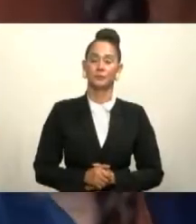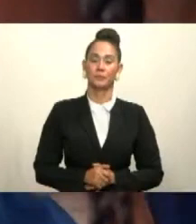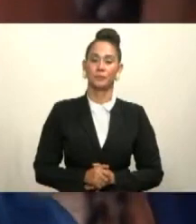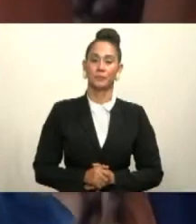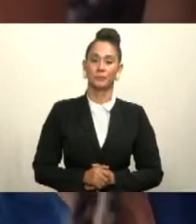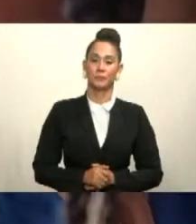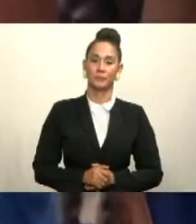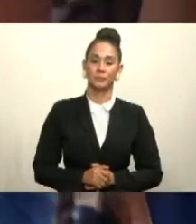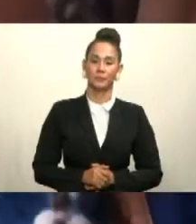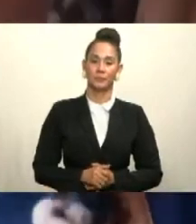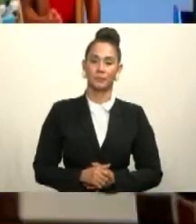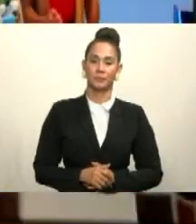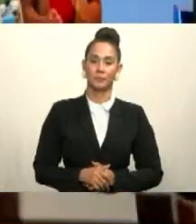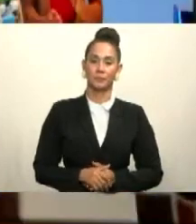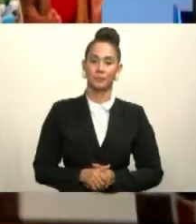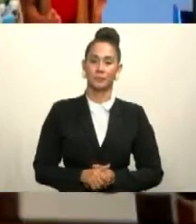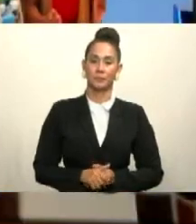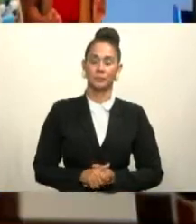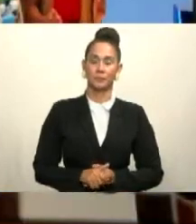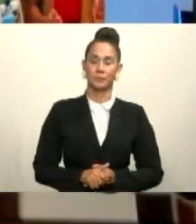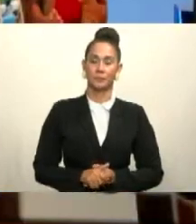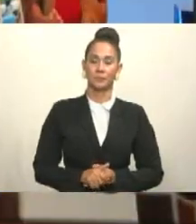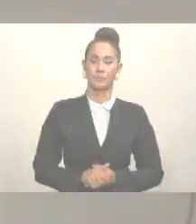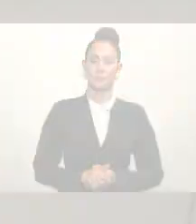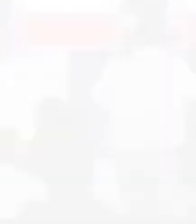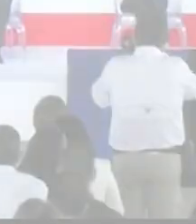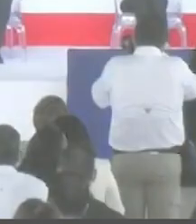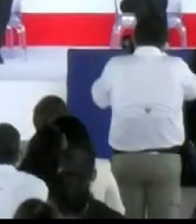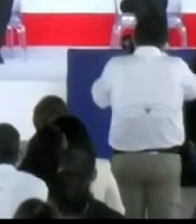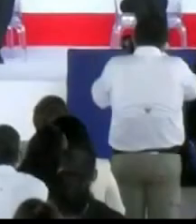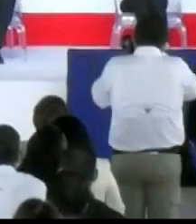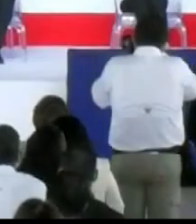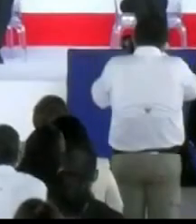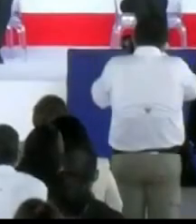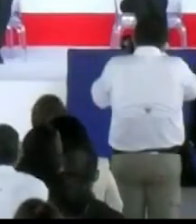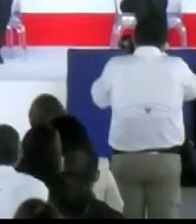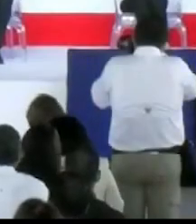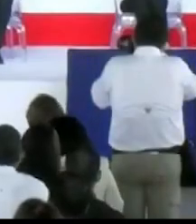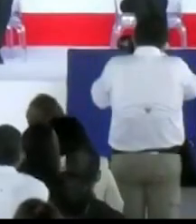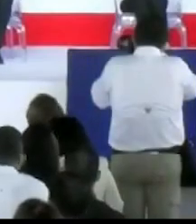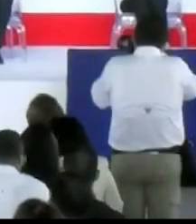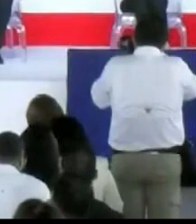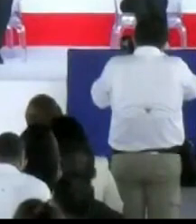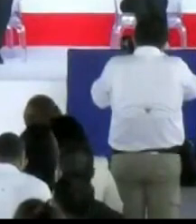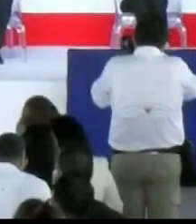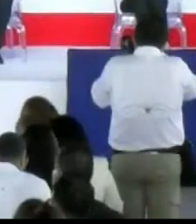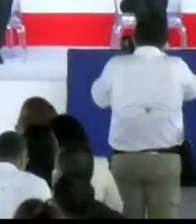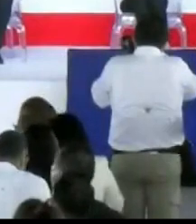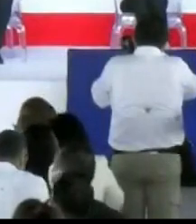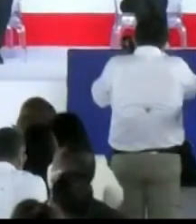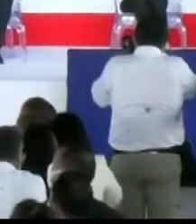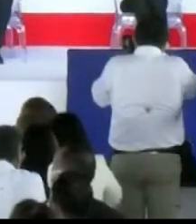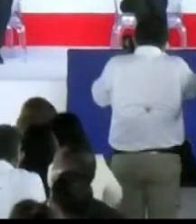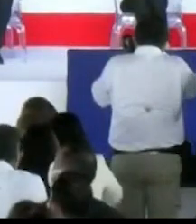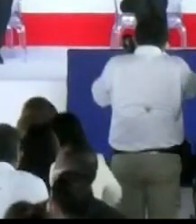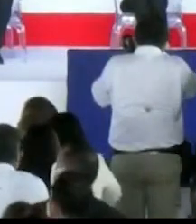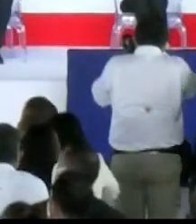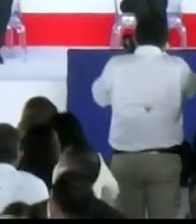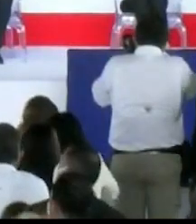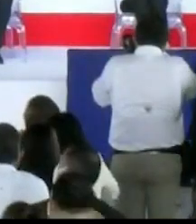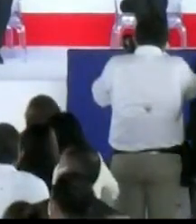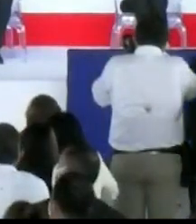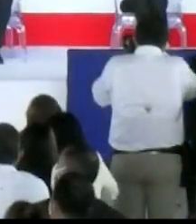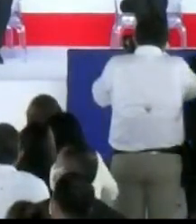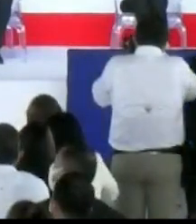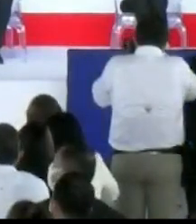la mañana a 12 del día y de 3 de la tarde a 6 de la tarde. Además de Fulcar y el presidente de